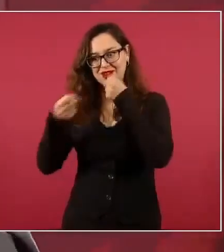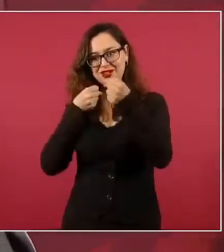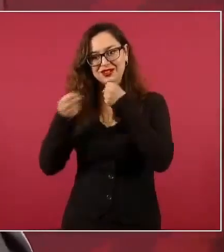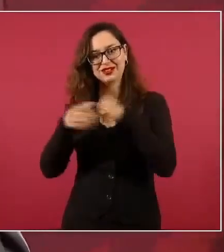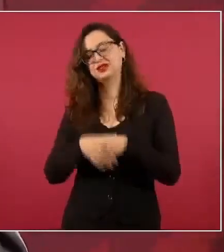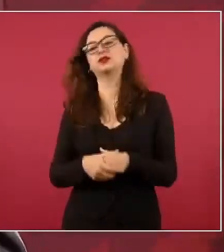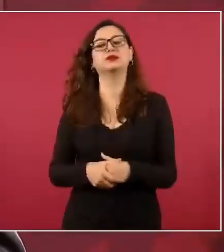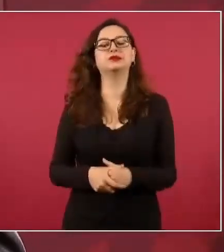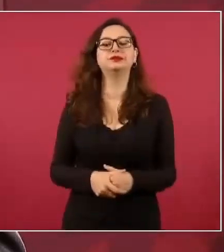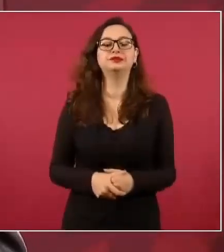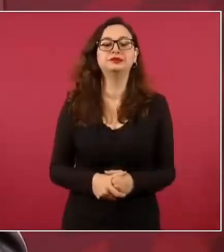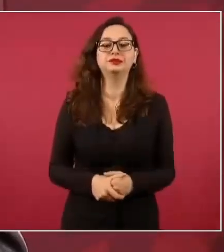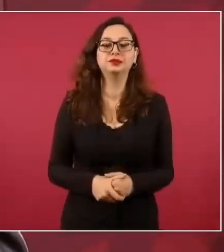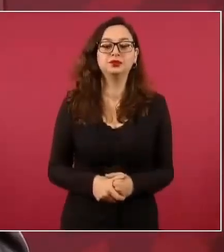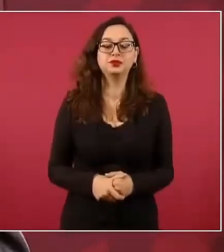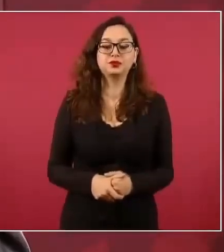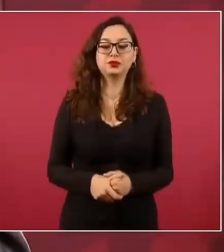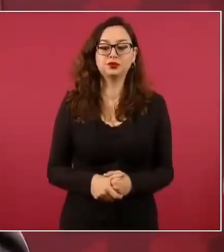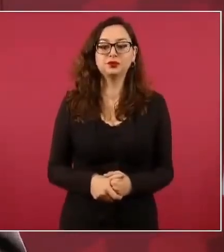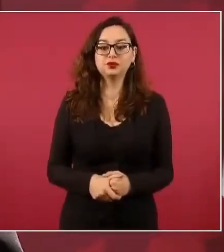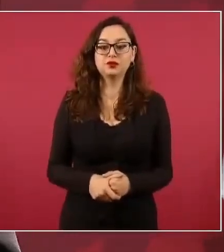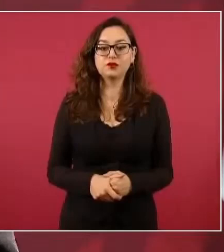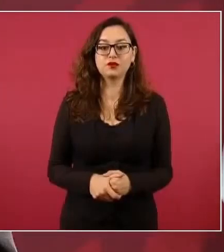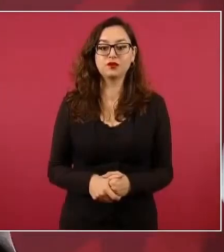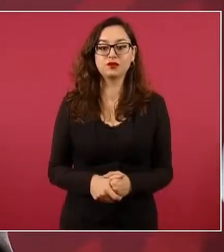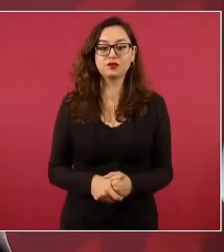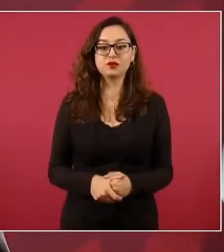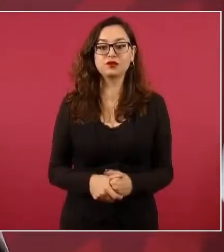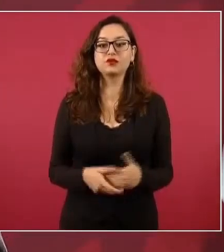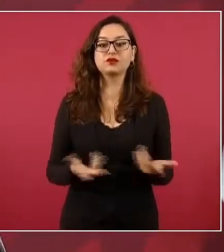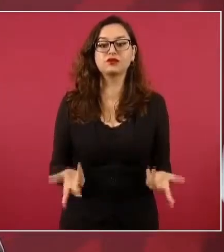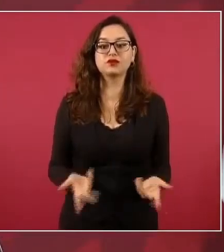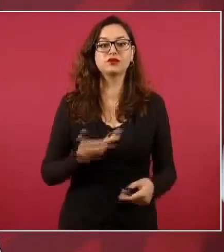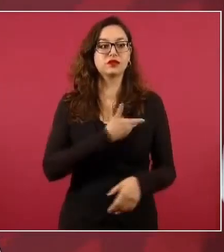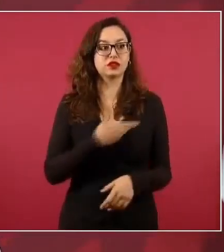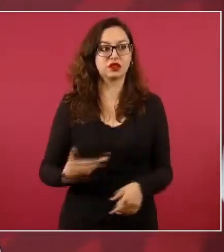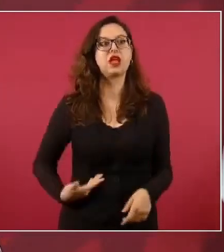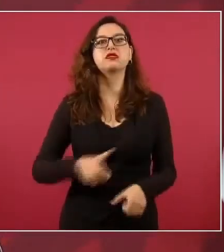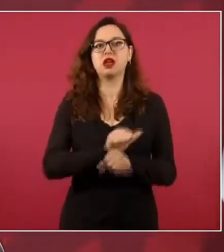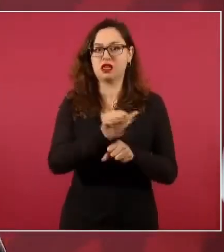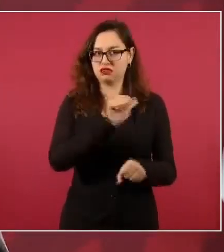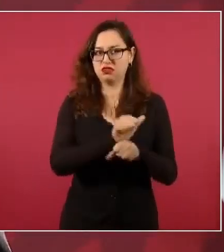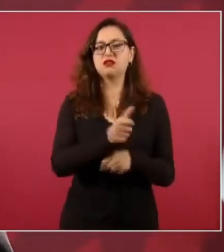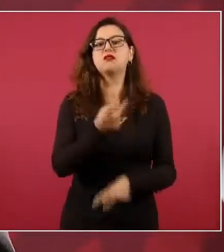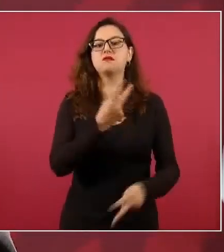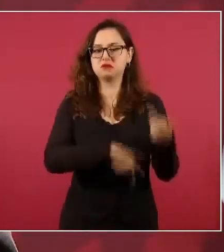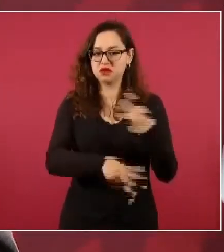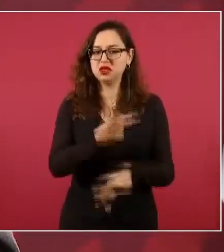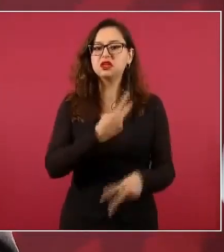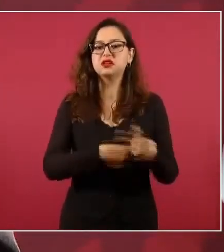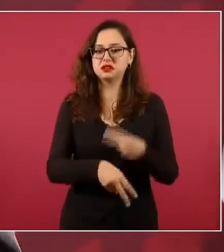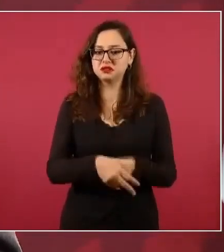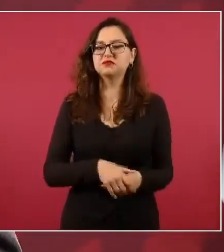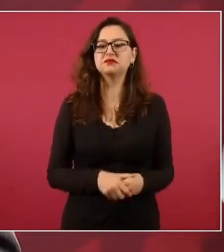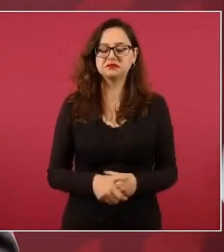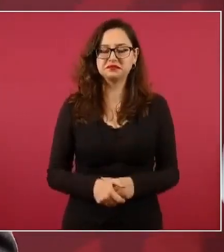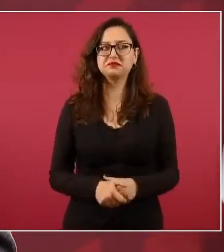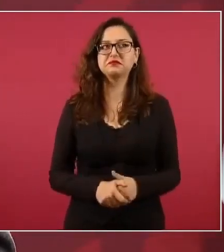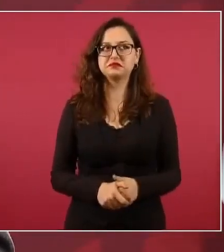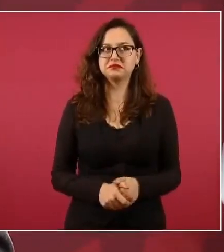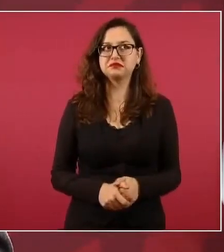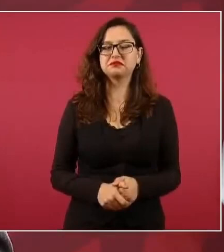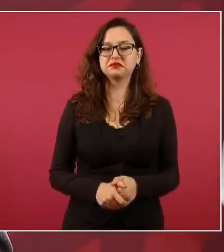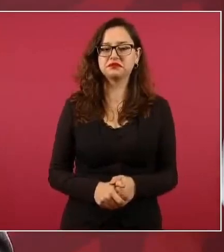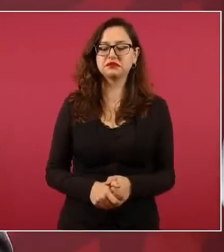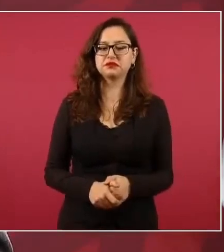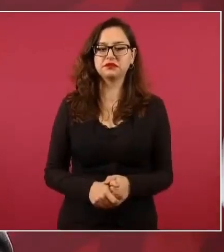No, todavía no sabemos. Hablé ayer con el presidente de Argentina, él sí viene, Alberto Fernández,